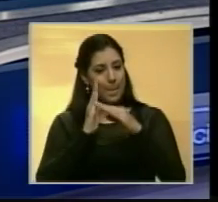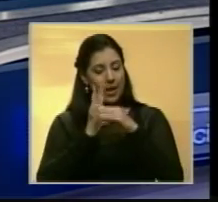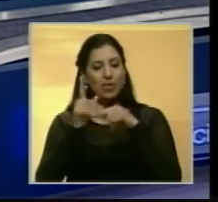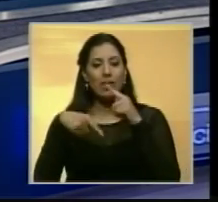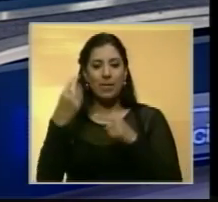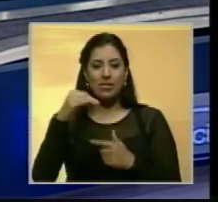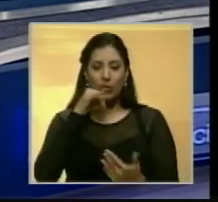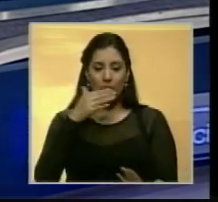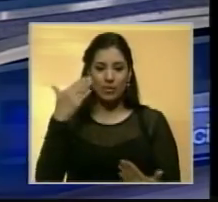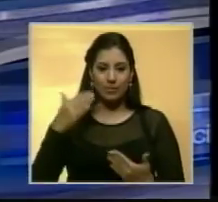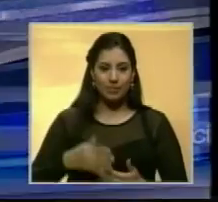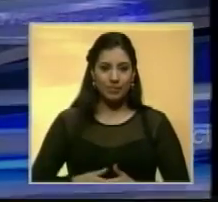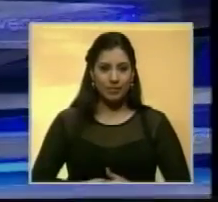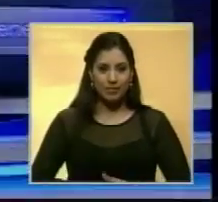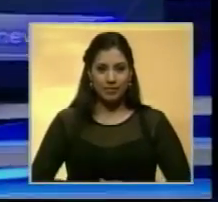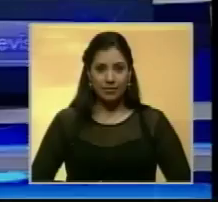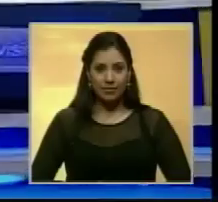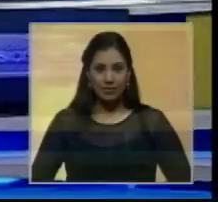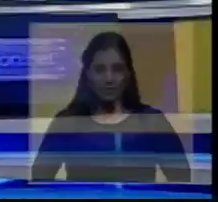pausa y venimos.